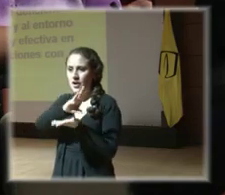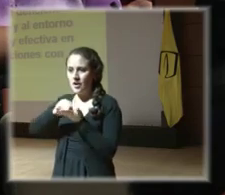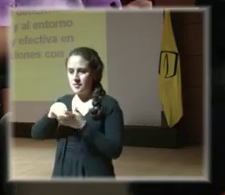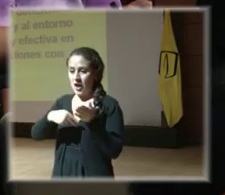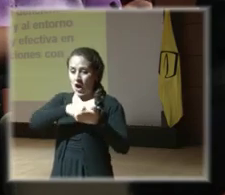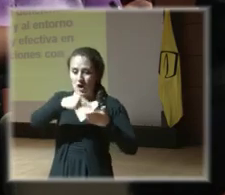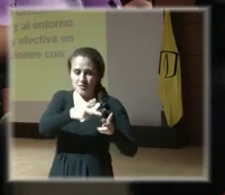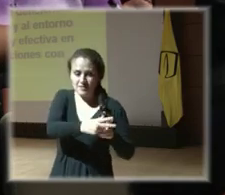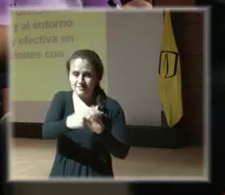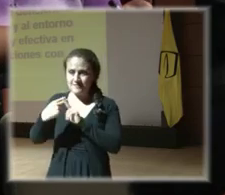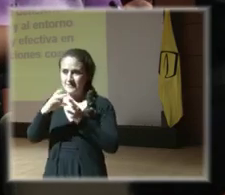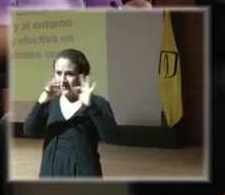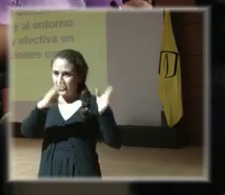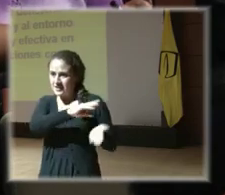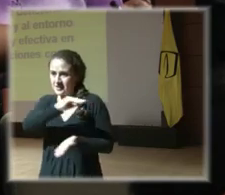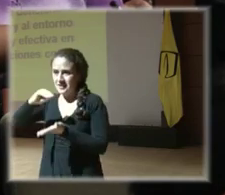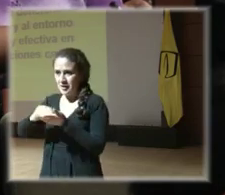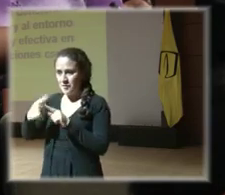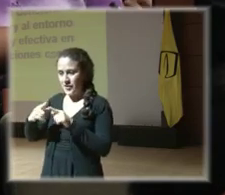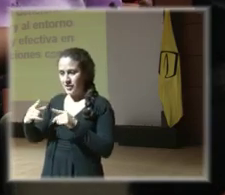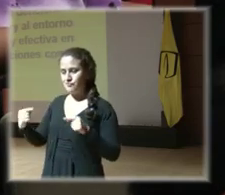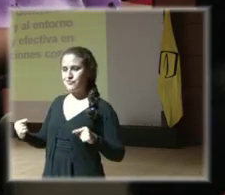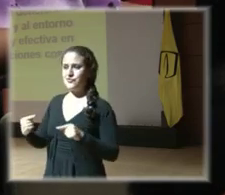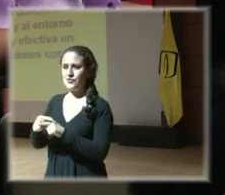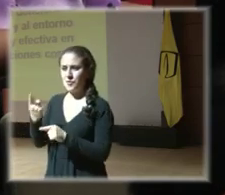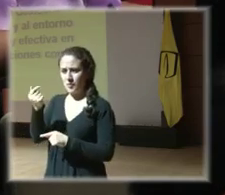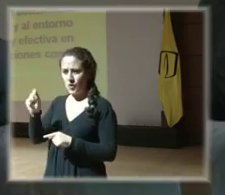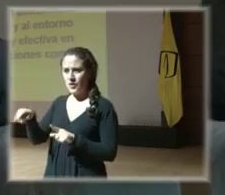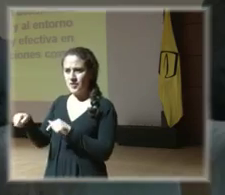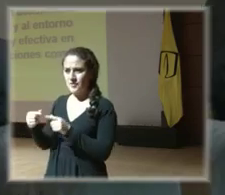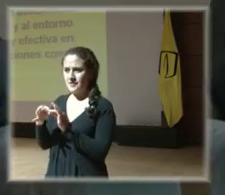de la convención. Pero además, para no alargarme mucho,